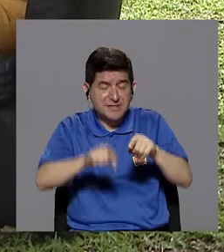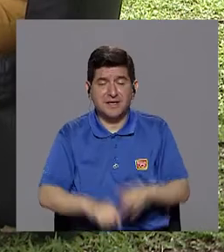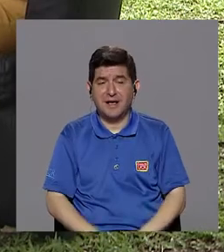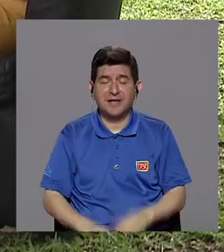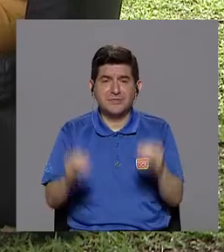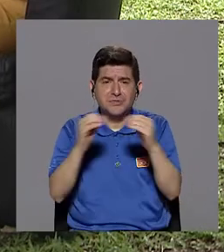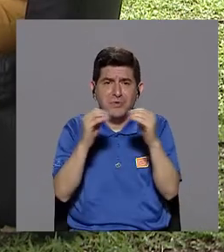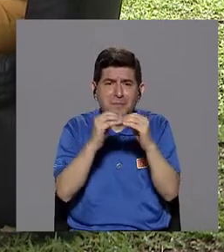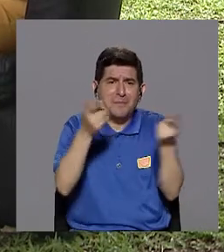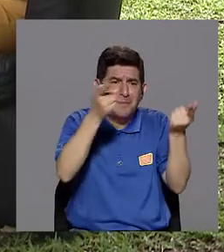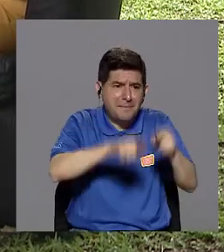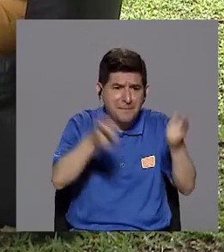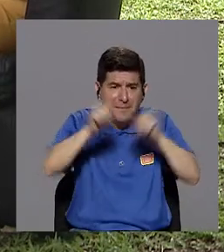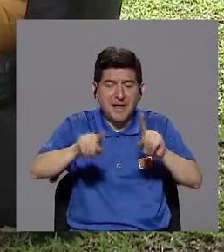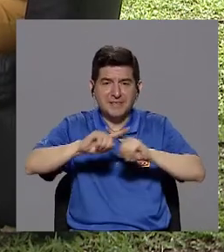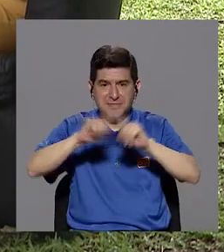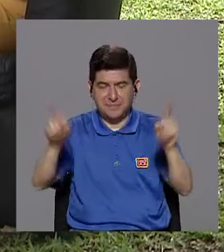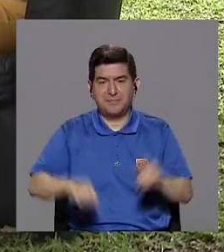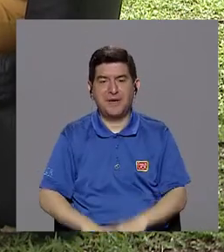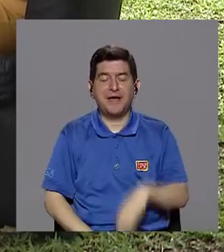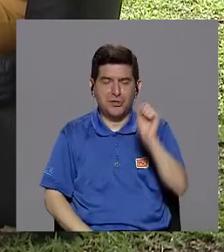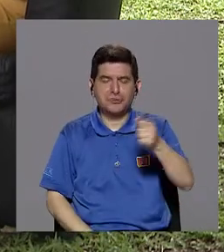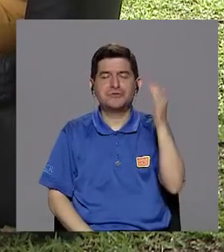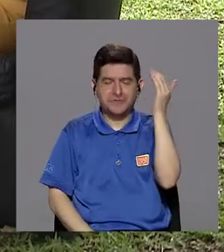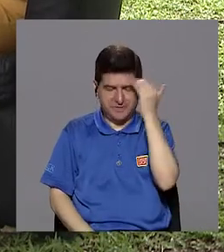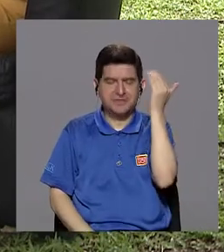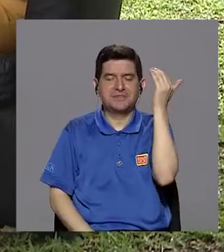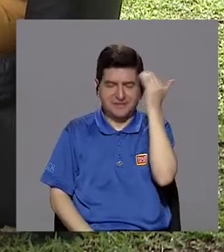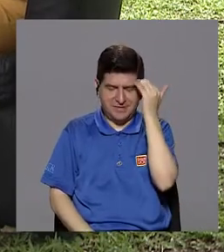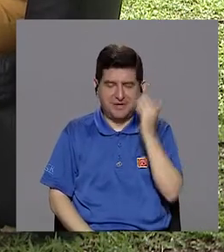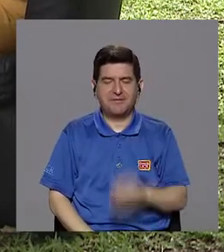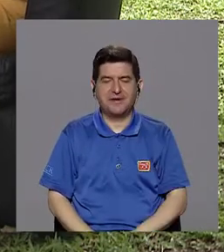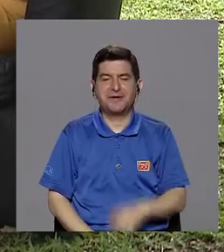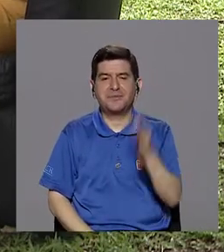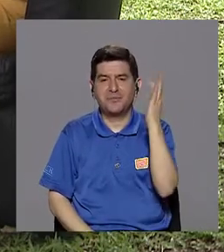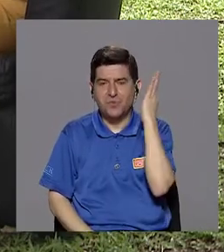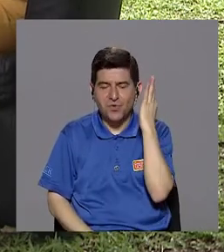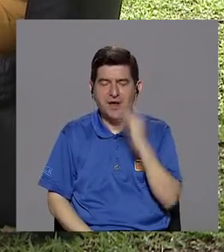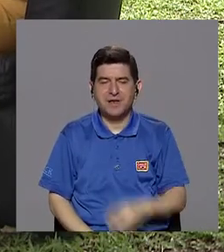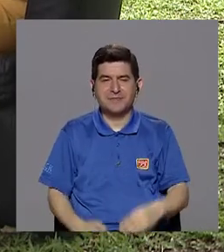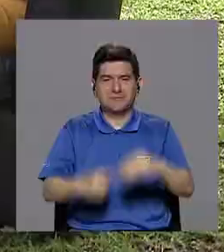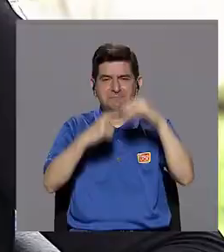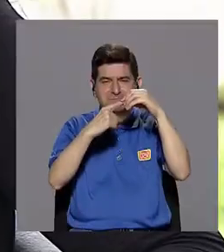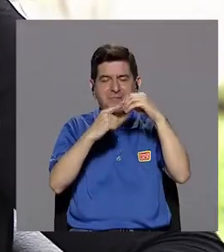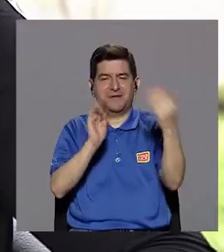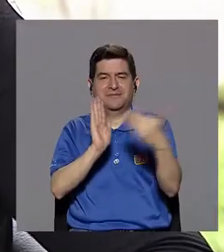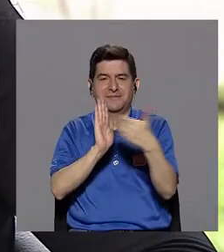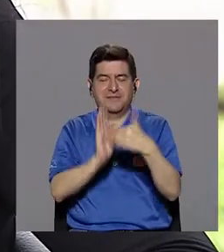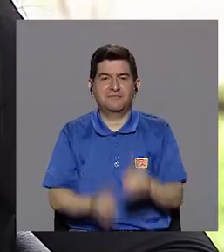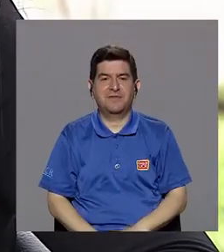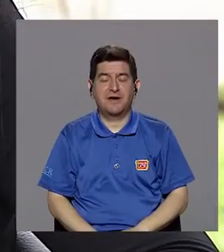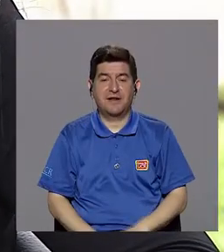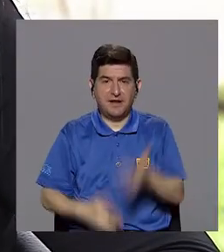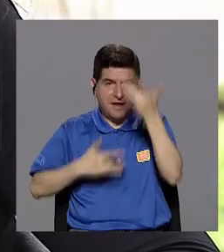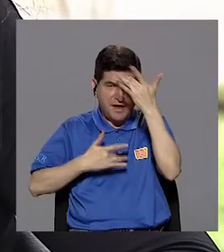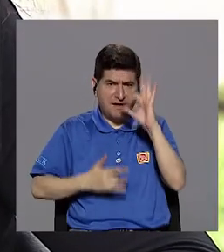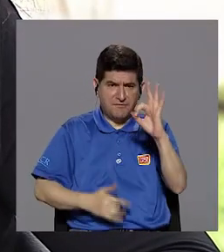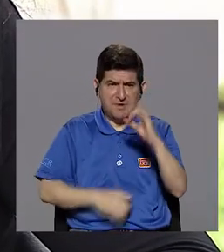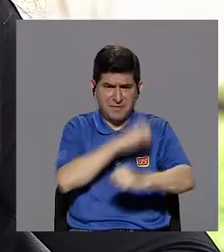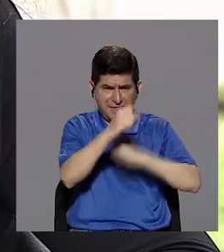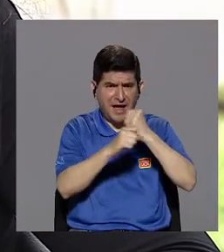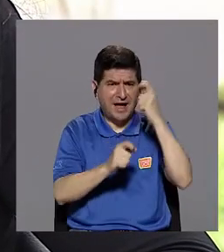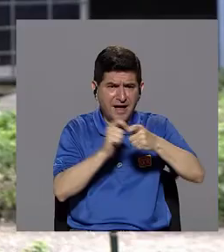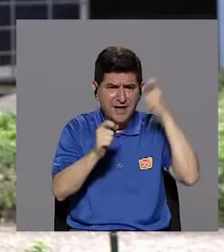lo padecen más, pero epidemiológicamente sí se sabe que son las mujeres las más afectadas. ¿Y la fibromialgia afecta a una edad